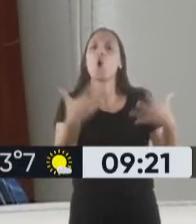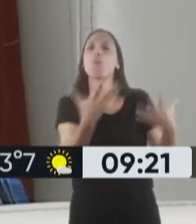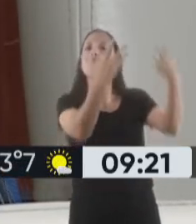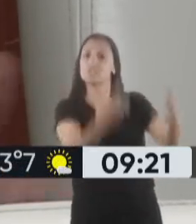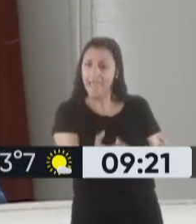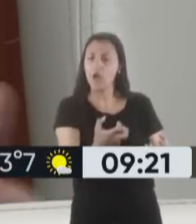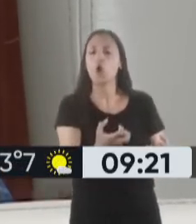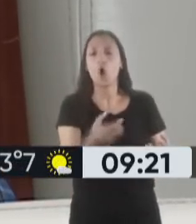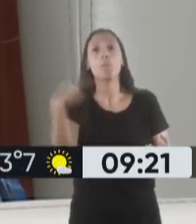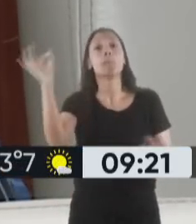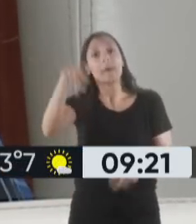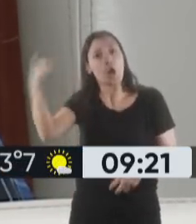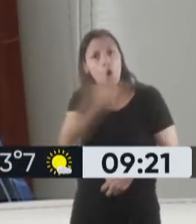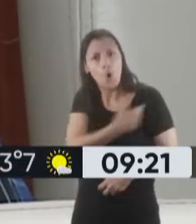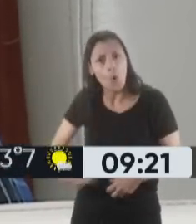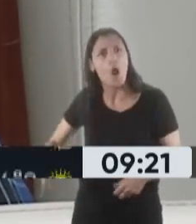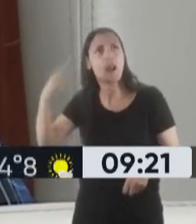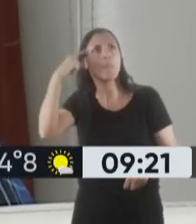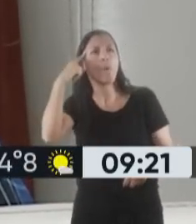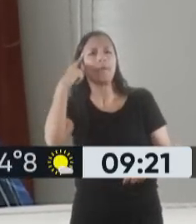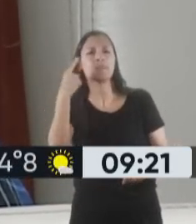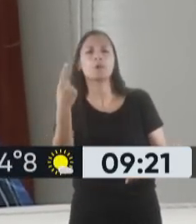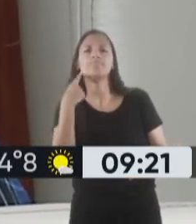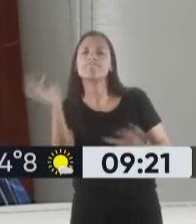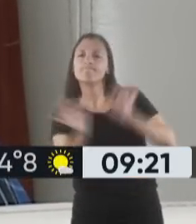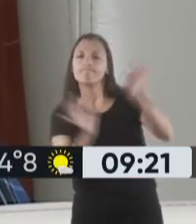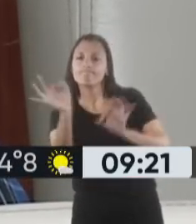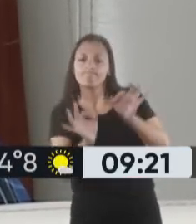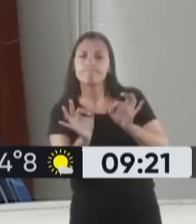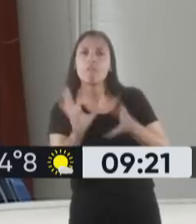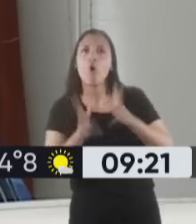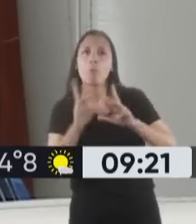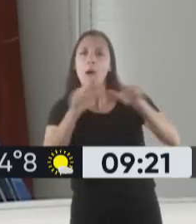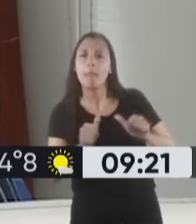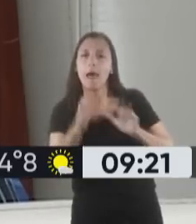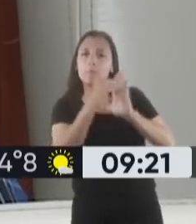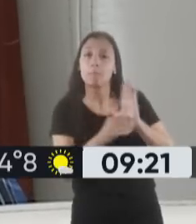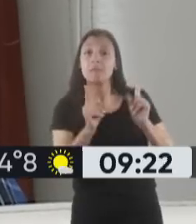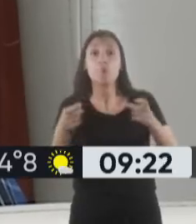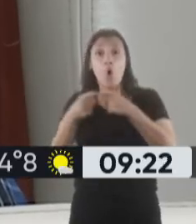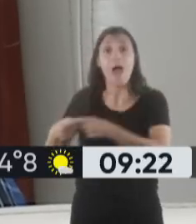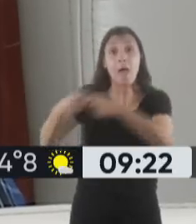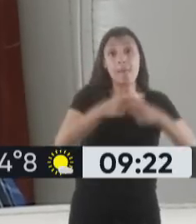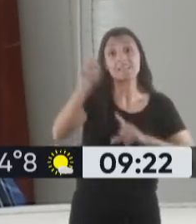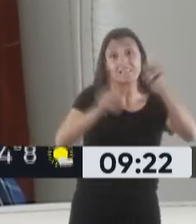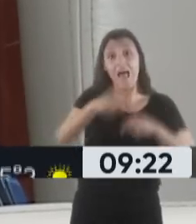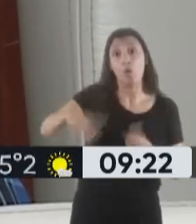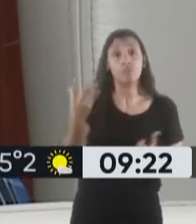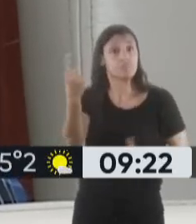está pensando o si lo está haciendo, un análisis de costos y de ganancias de las empresas alimentarias, que en muchos casos son monopólicas